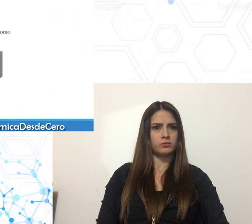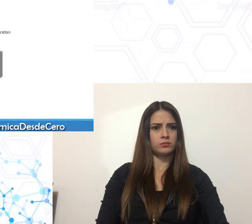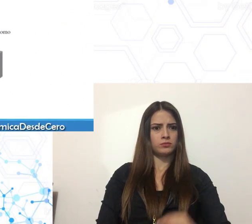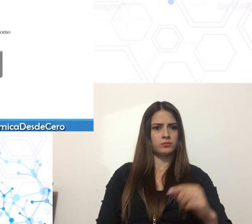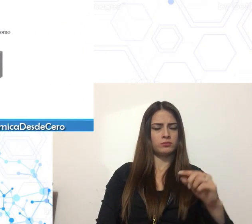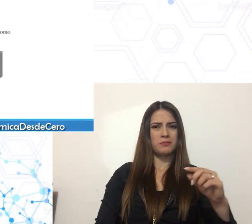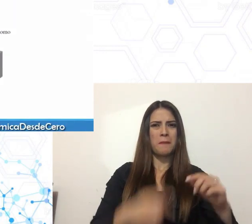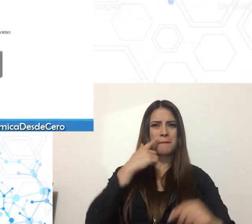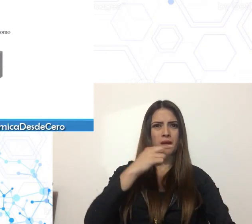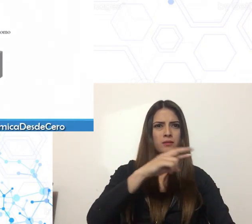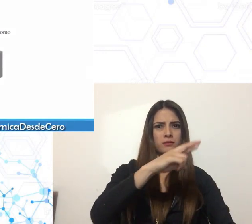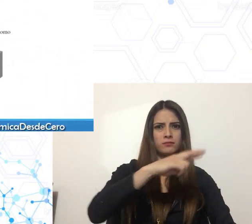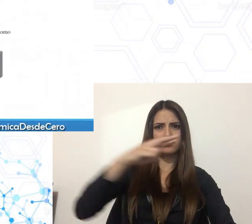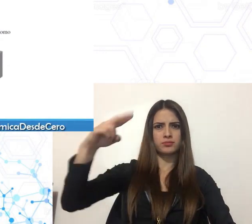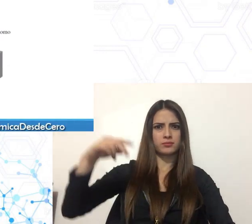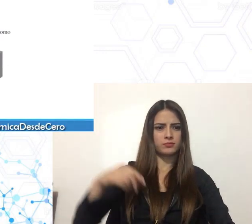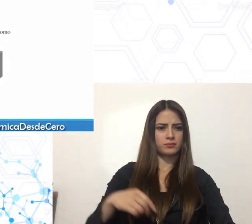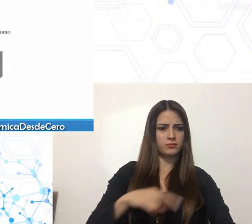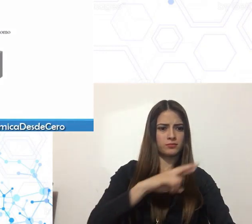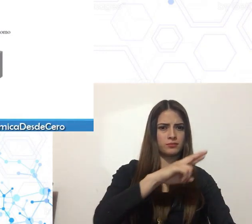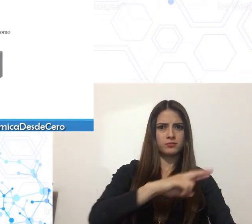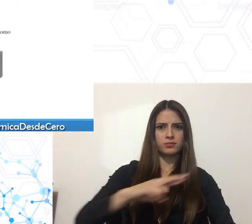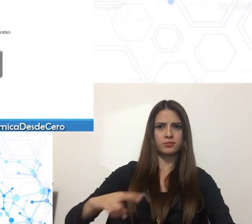química emitía por sí sola,